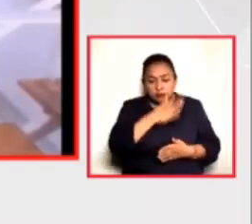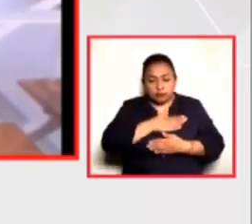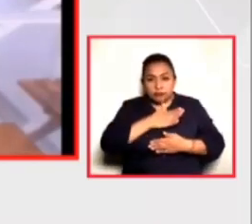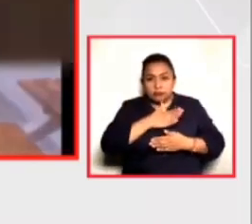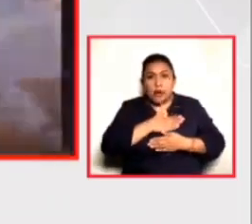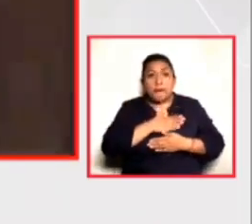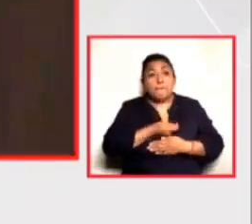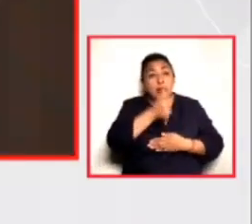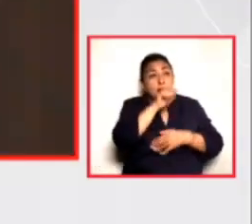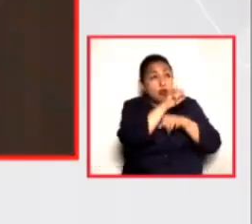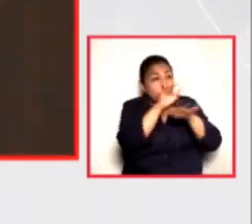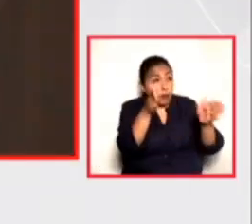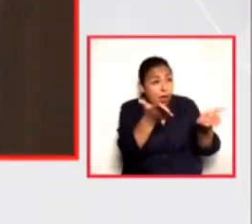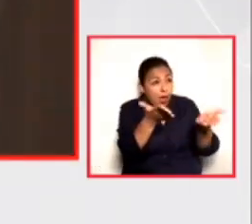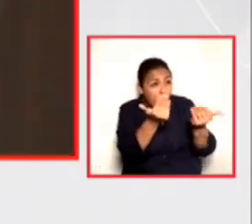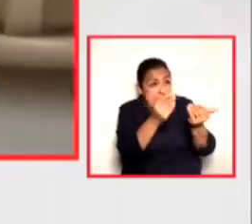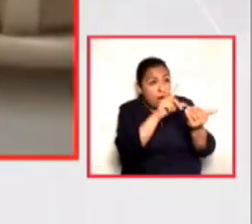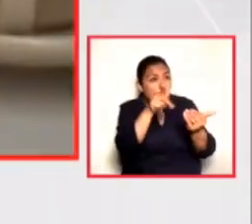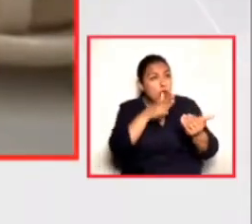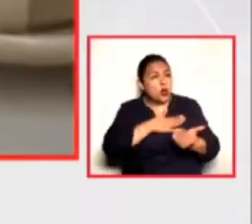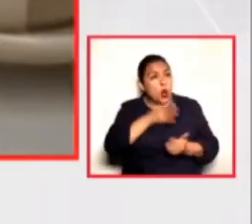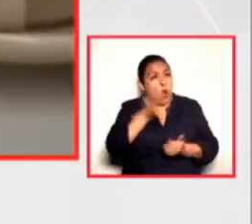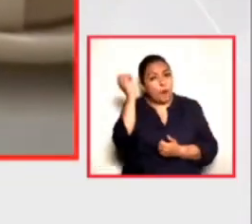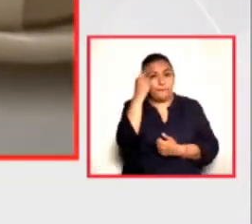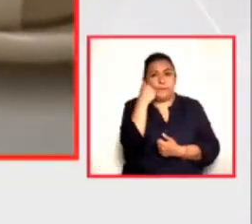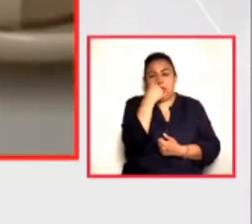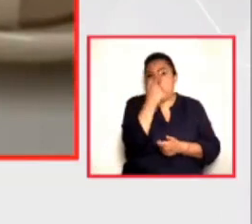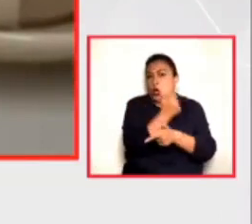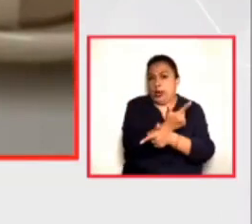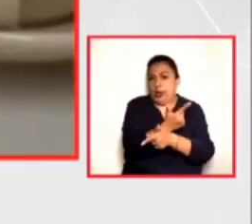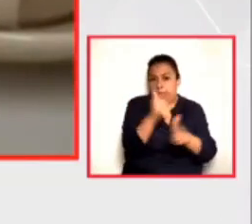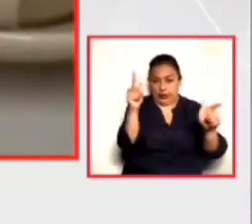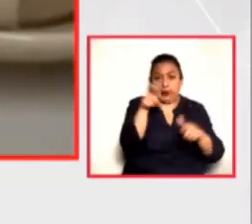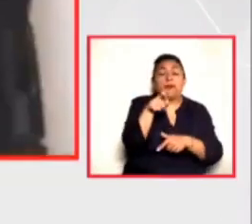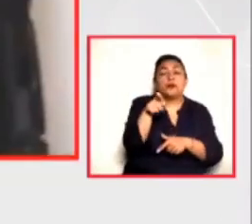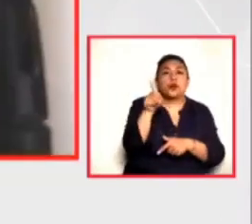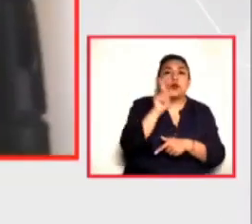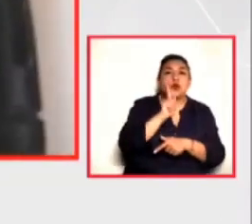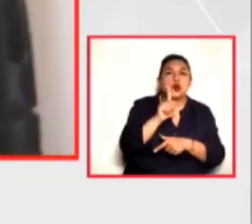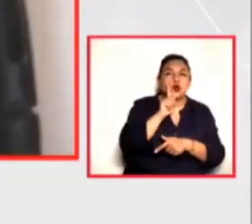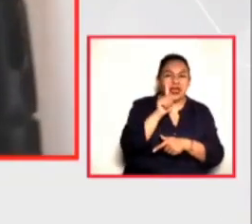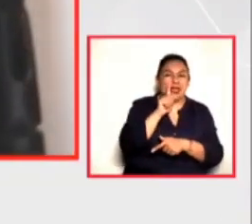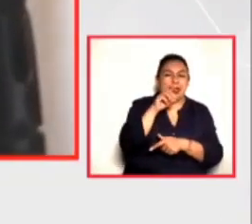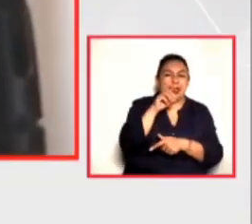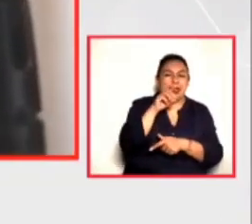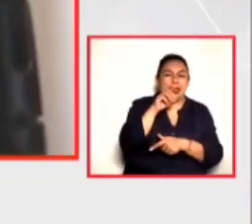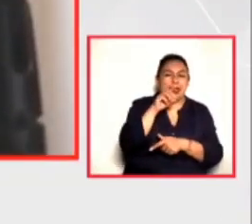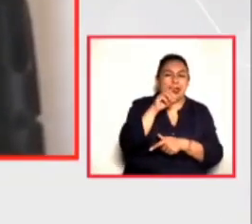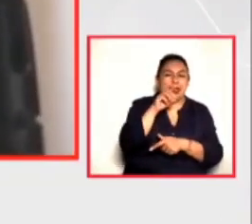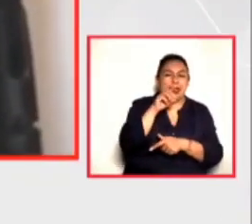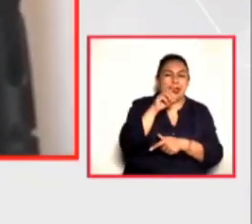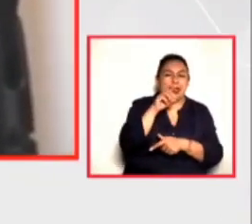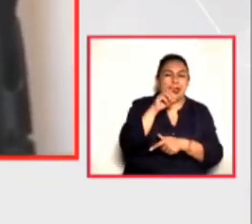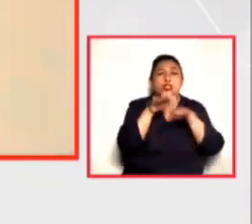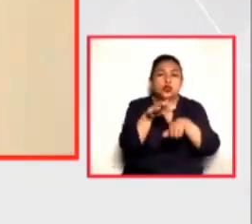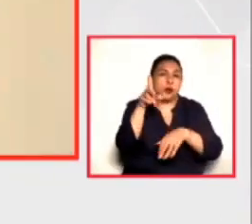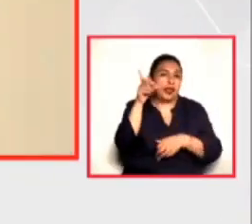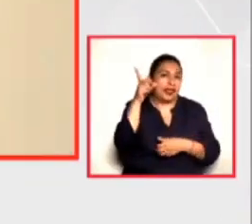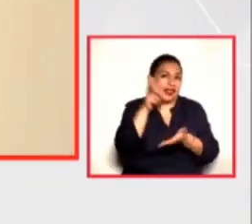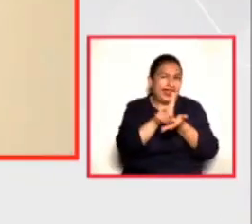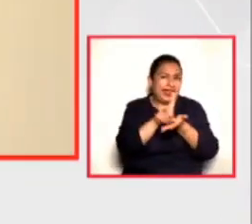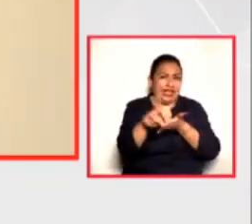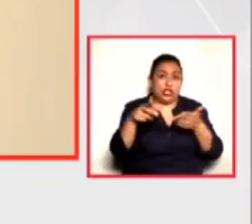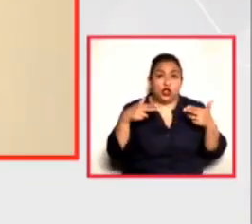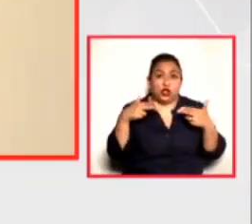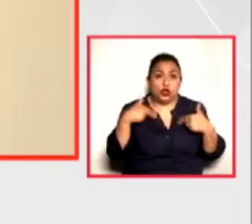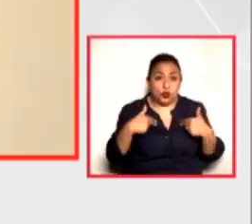y libre. La periodista Marcela Turati charló con Abel Barrera sobre derechos humanos de pueblos indígenas. En esta